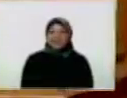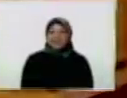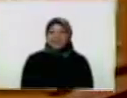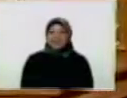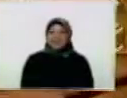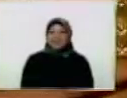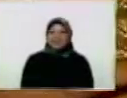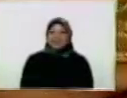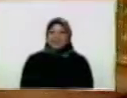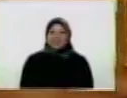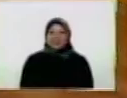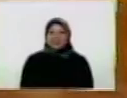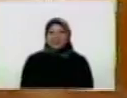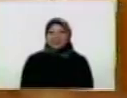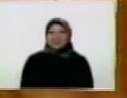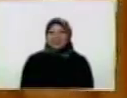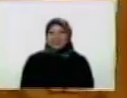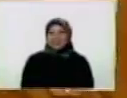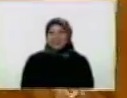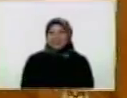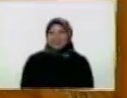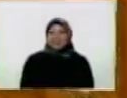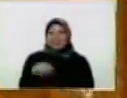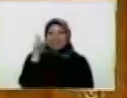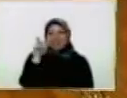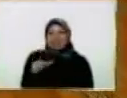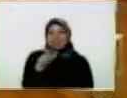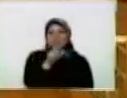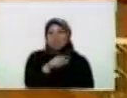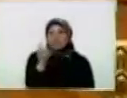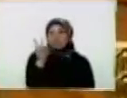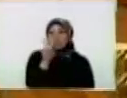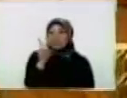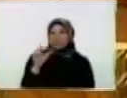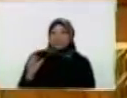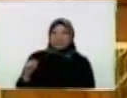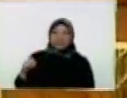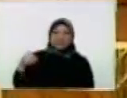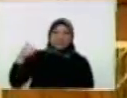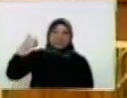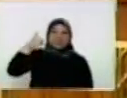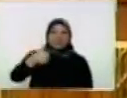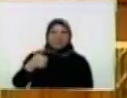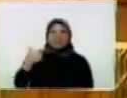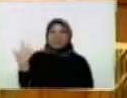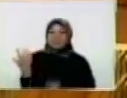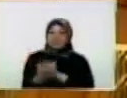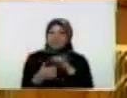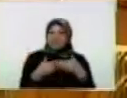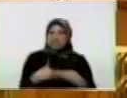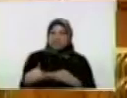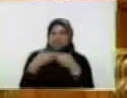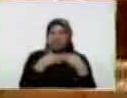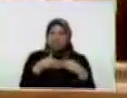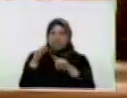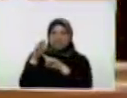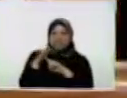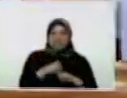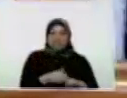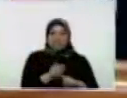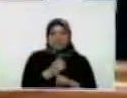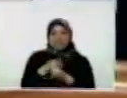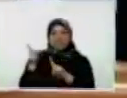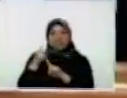Además que el pueblo venezolano durante años ha logrado vencer la injerencia de gobiernos norteamericanos y las